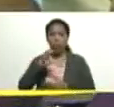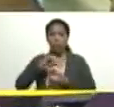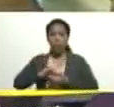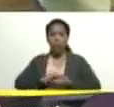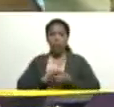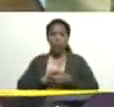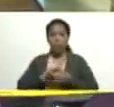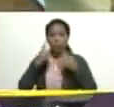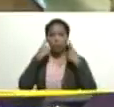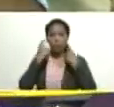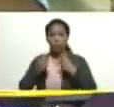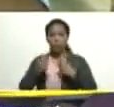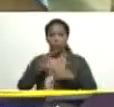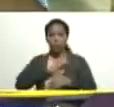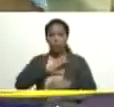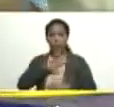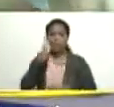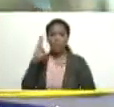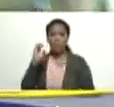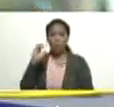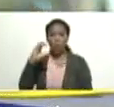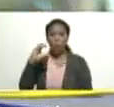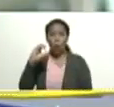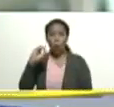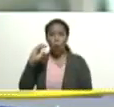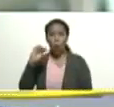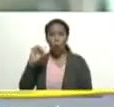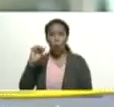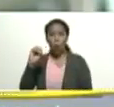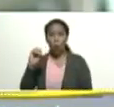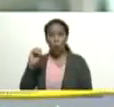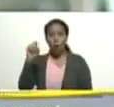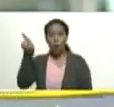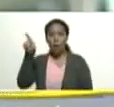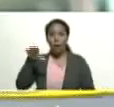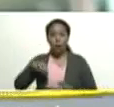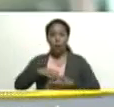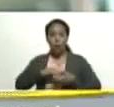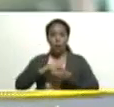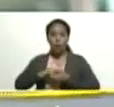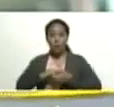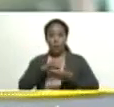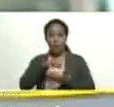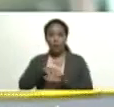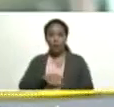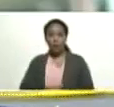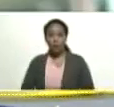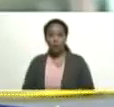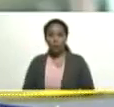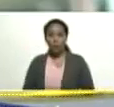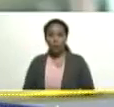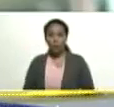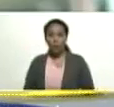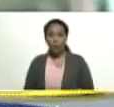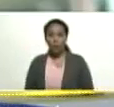Boconó. ¿Ah? Será más bien Boconó o Bocosí. ¿Ah?